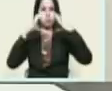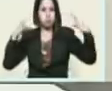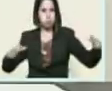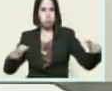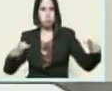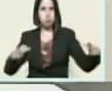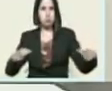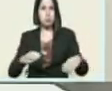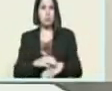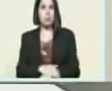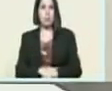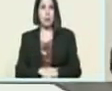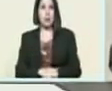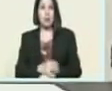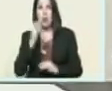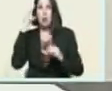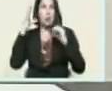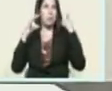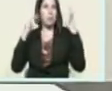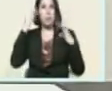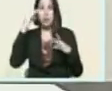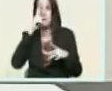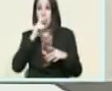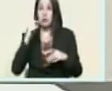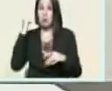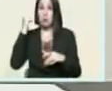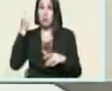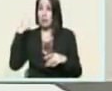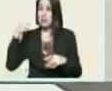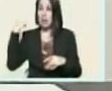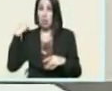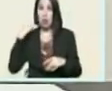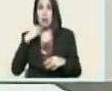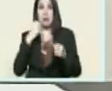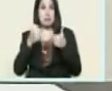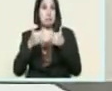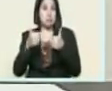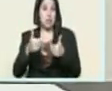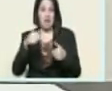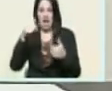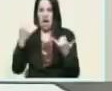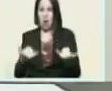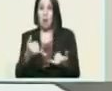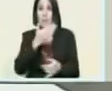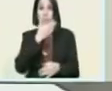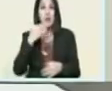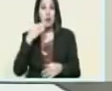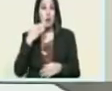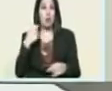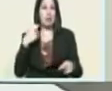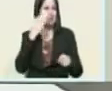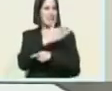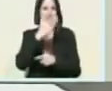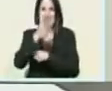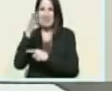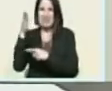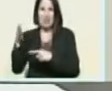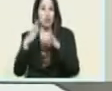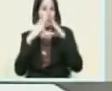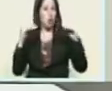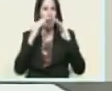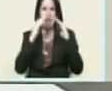El pernil fue un invento del año pasado y salió bastante bien. Ahora va a ser mejor, porque va a llegar a todos los